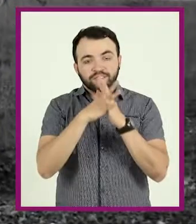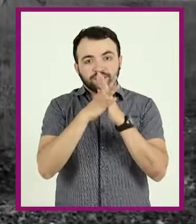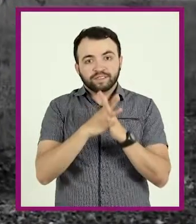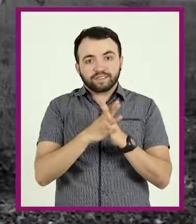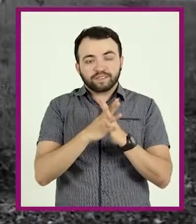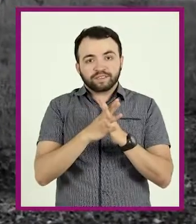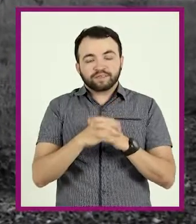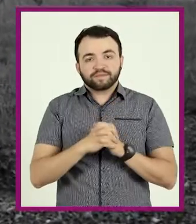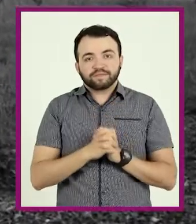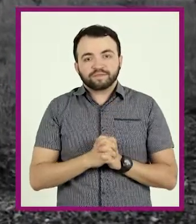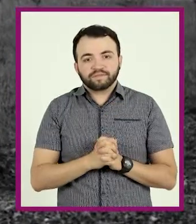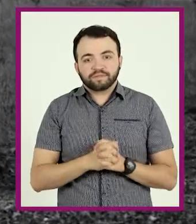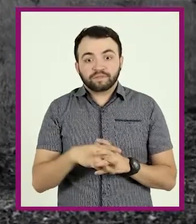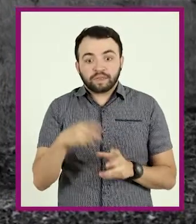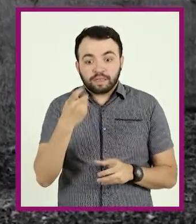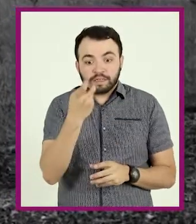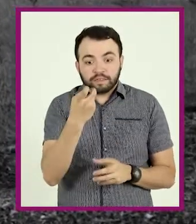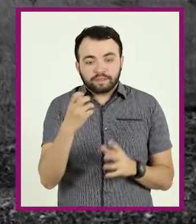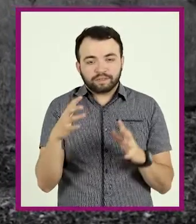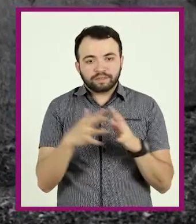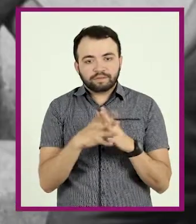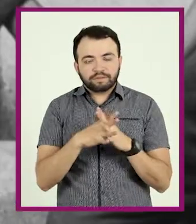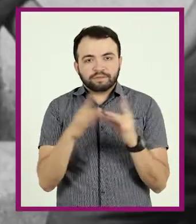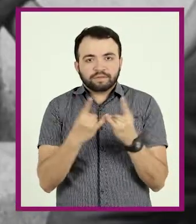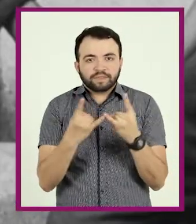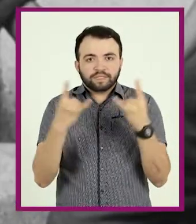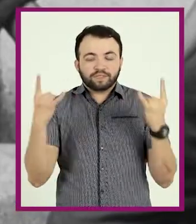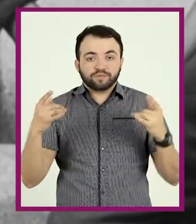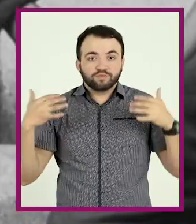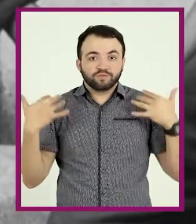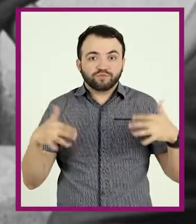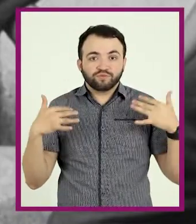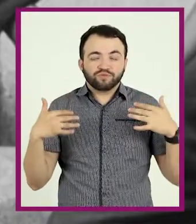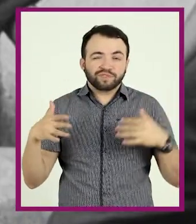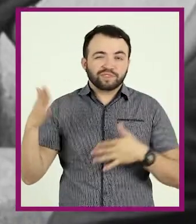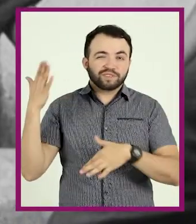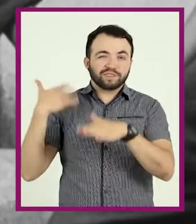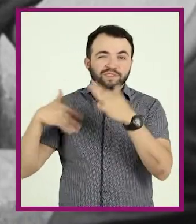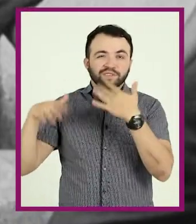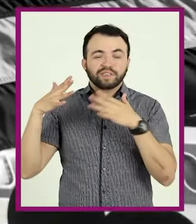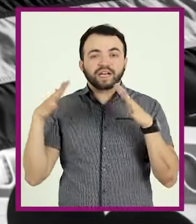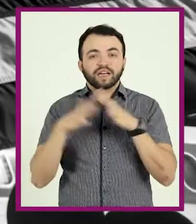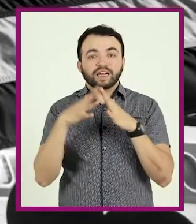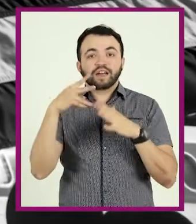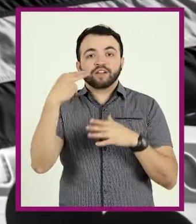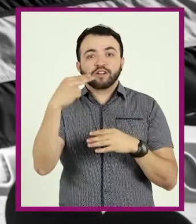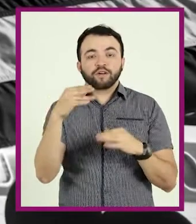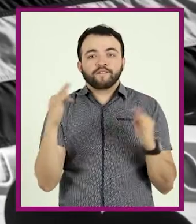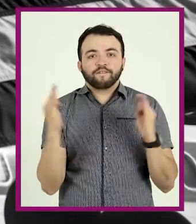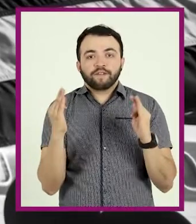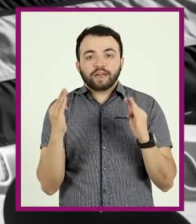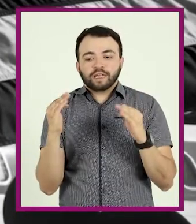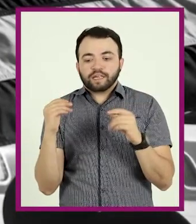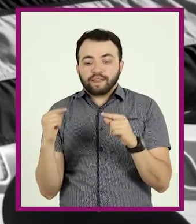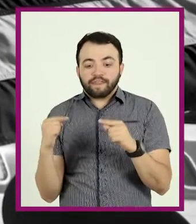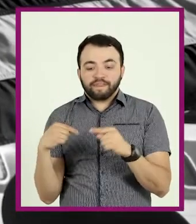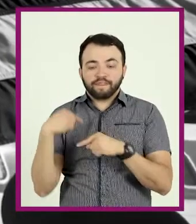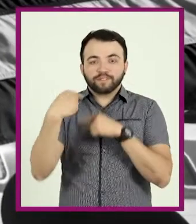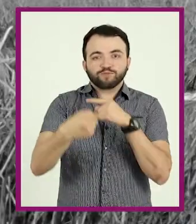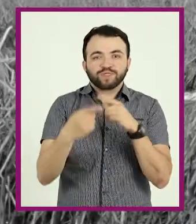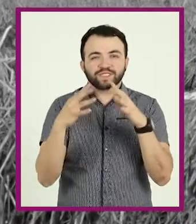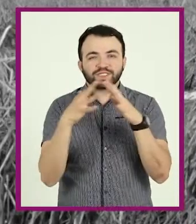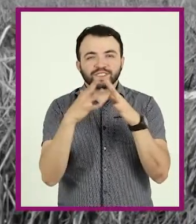Vietnam. Este conflicto está enmarcado en el contexto histórico de la Guerra Fría, posterior a la Segunda Guerra